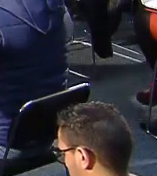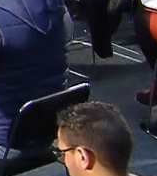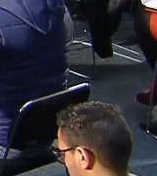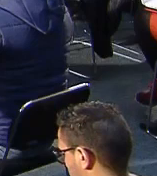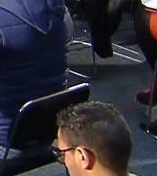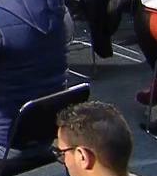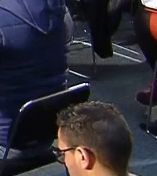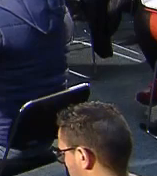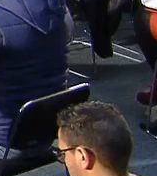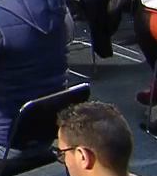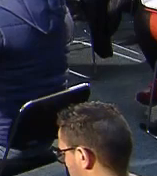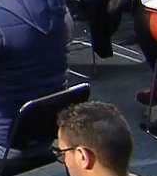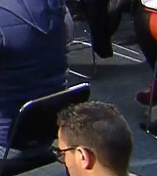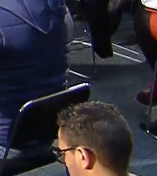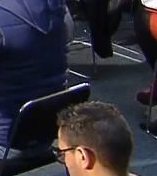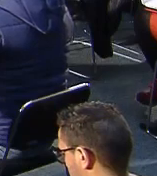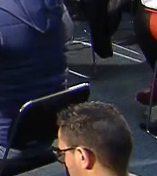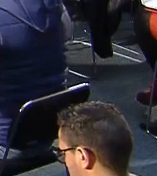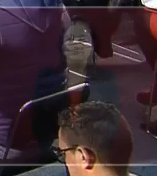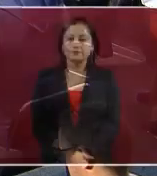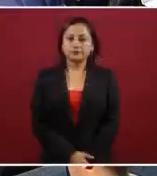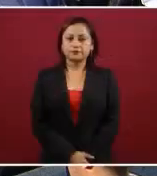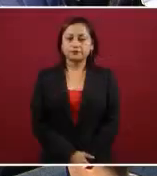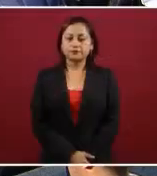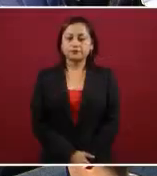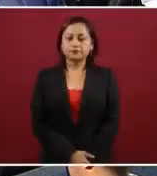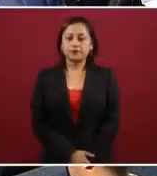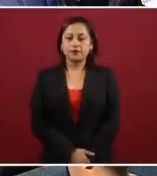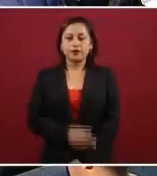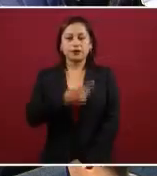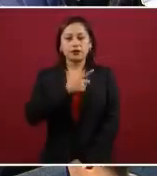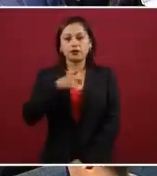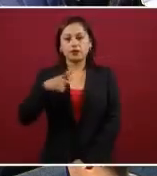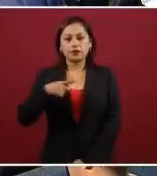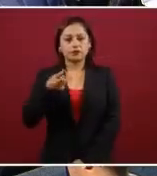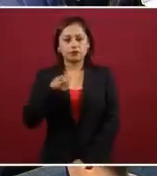tenemos que actuar así porque tiene que haber orden